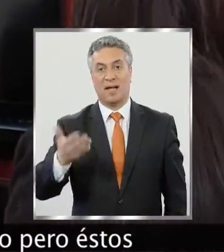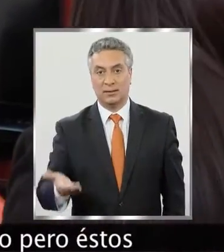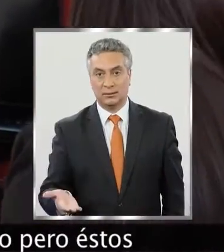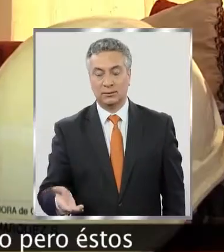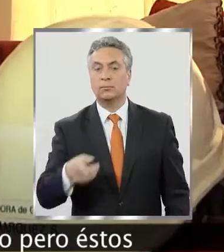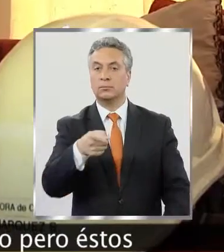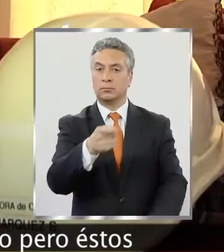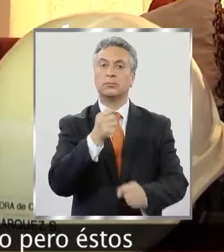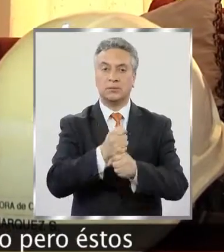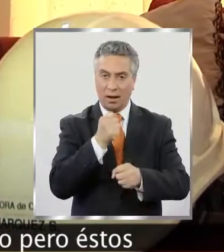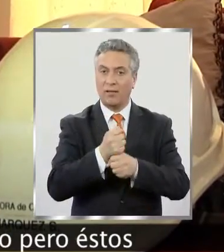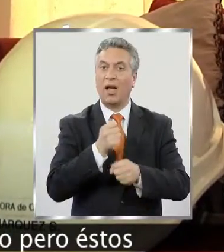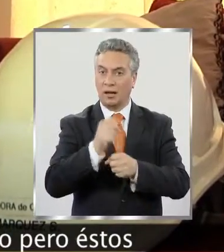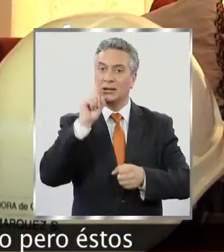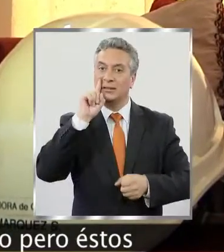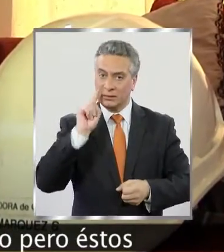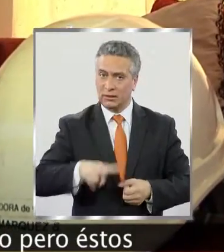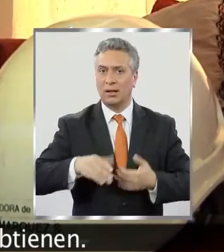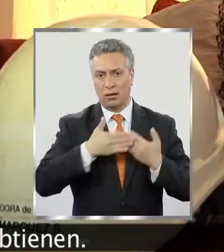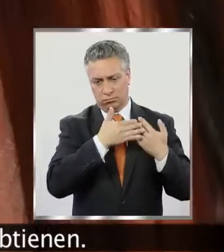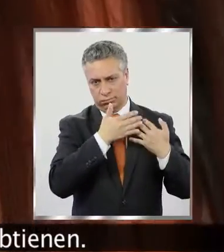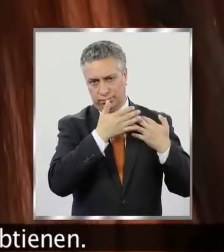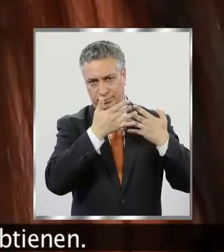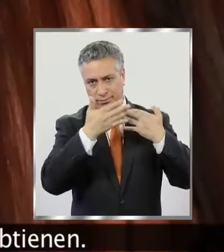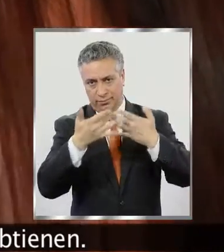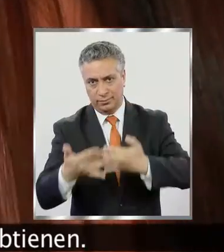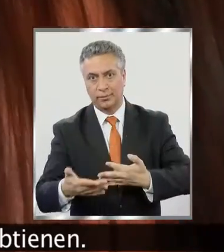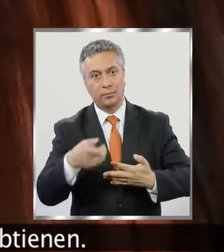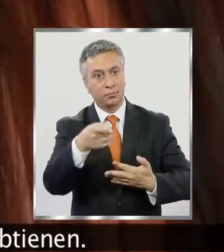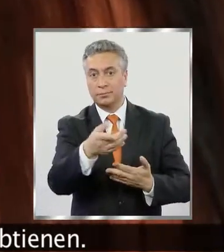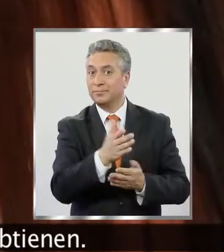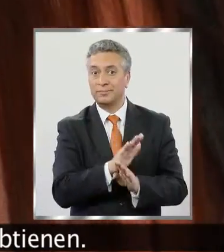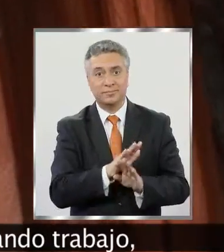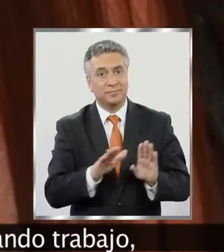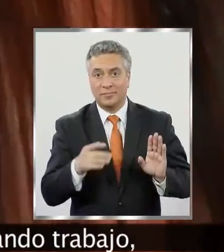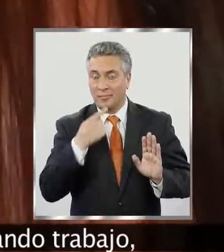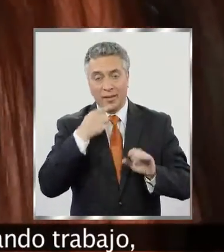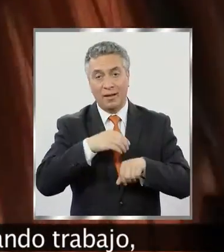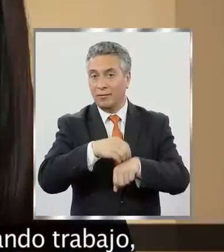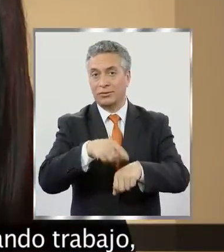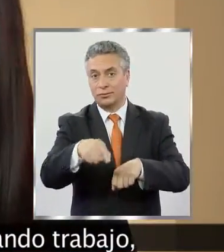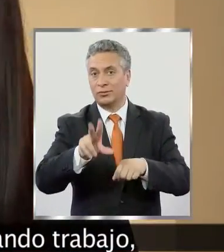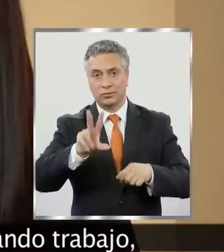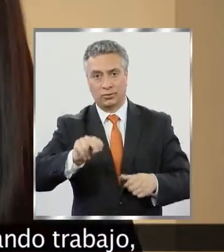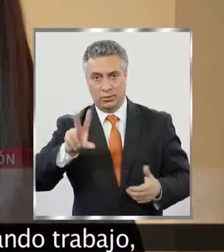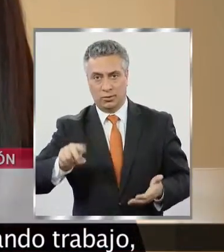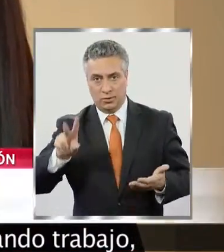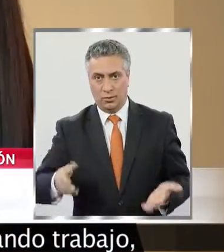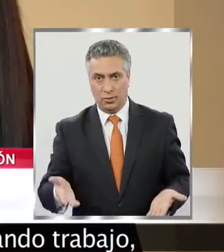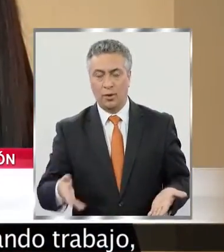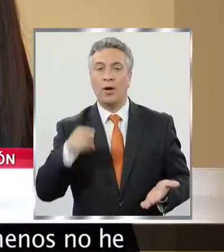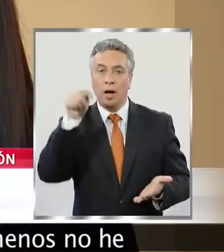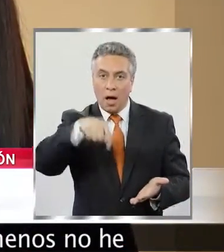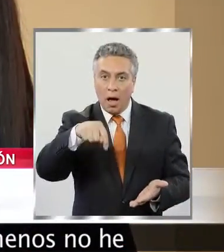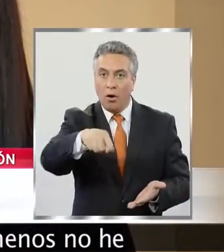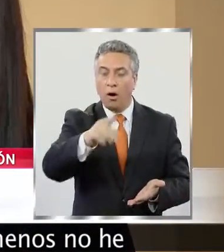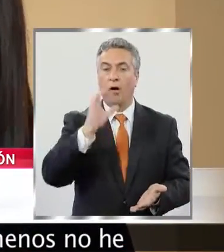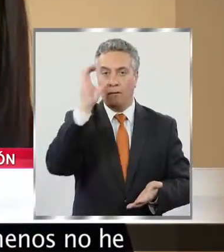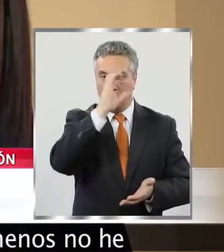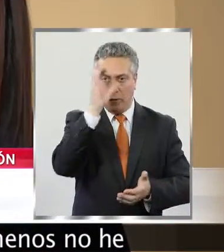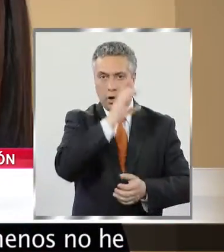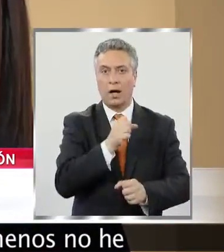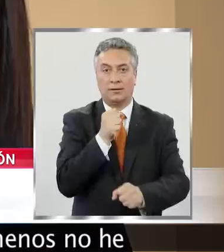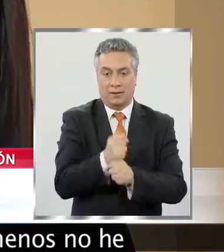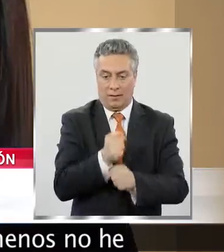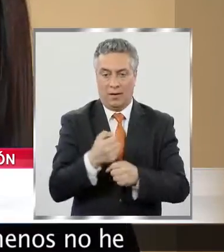trabajo. Lógicamente que han buscado, pero estos son los resultados que obtienen. Actualmente he estado buscando trabajo. Acá